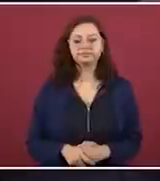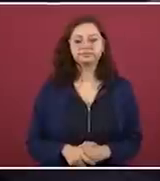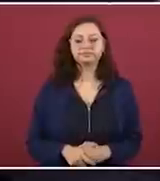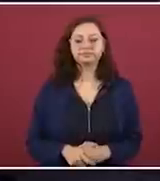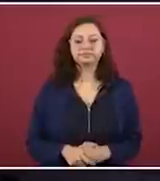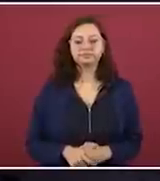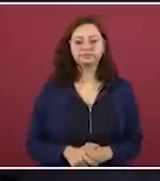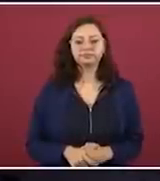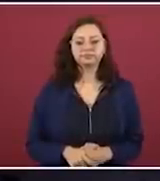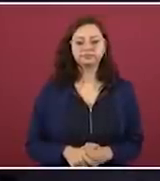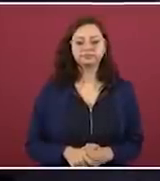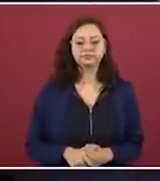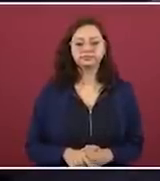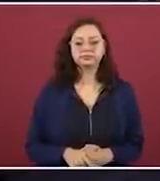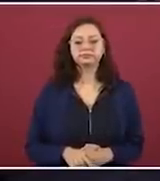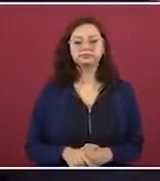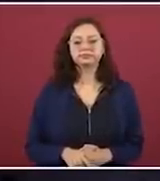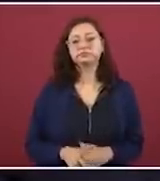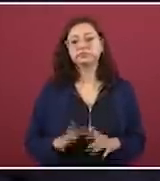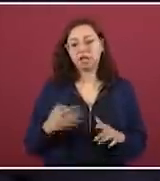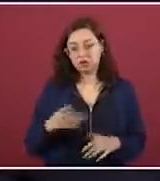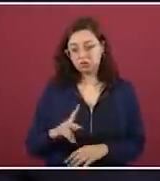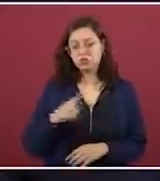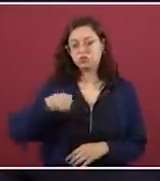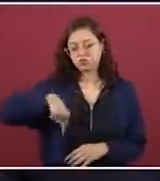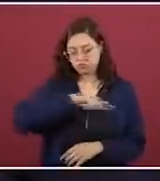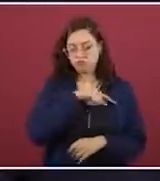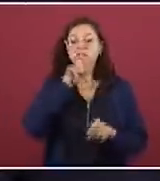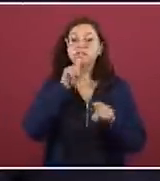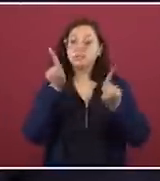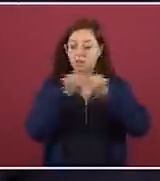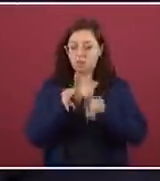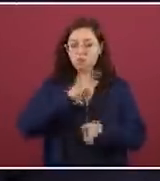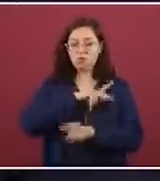daríamos nosotros nuestros argumentos,